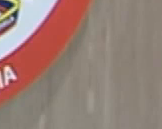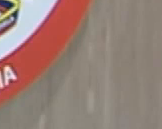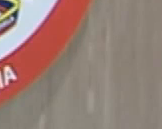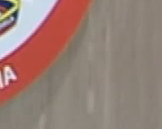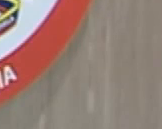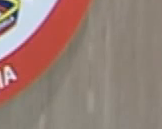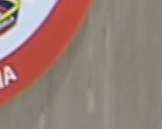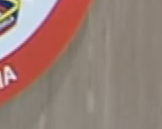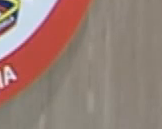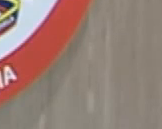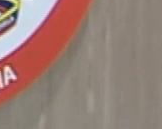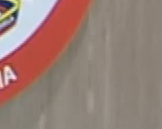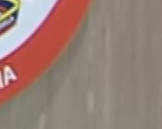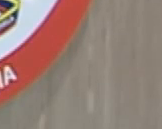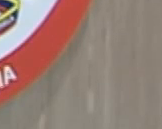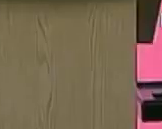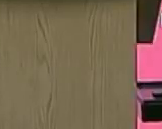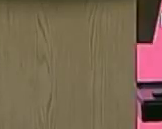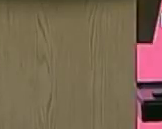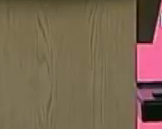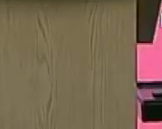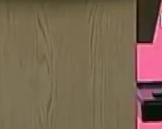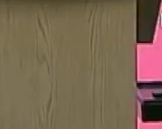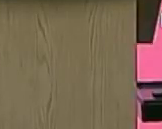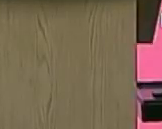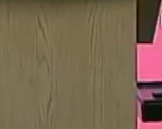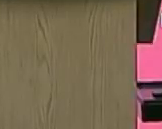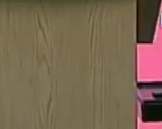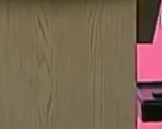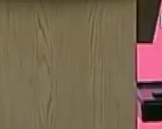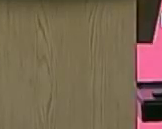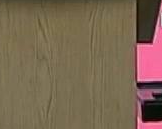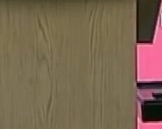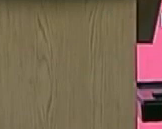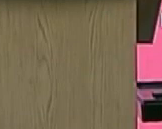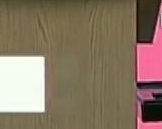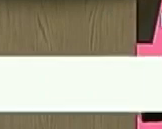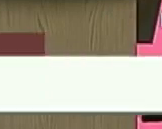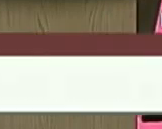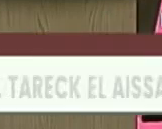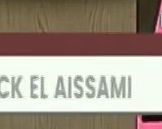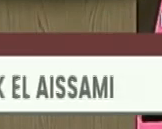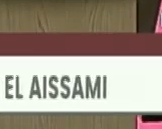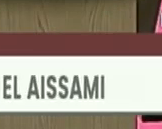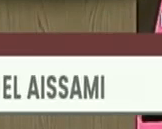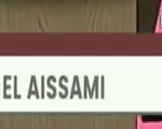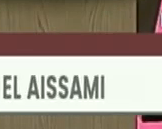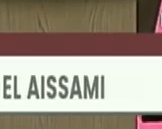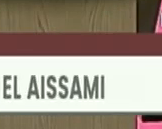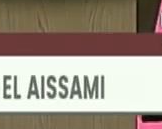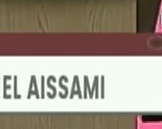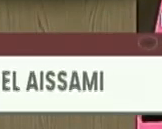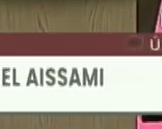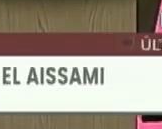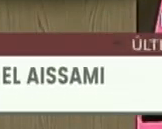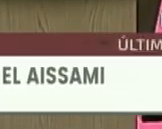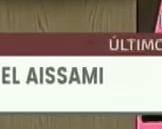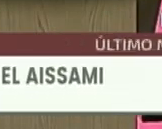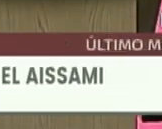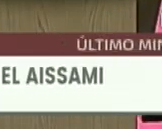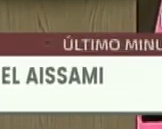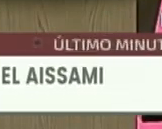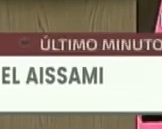área económica, Tarek El Aissami. Muy buenas tardes, saludamos a toda Venezuela desde aquí, desde el Palacio del